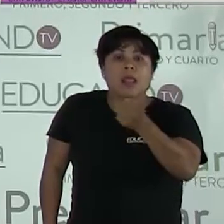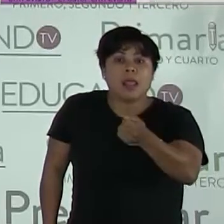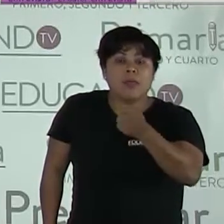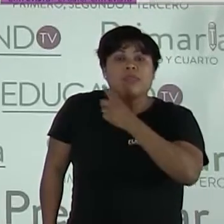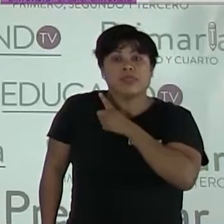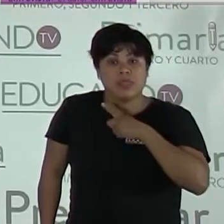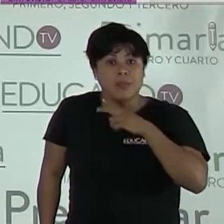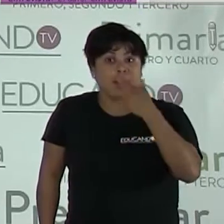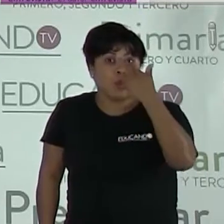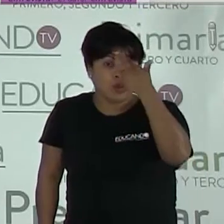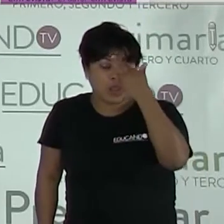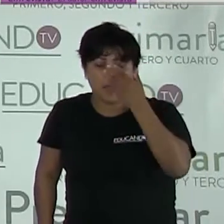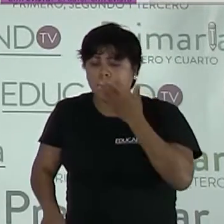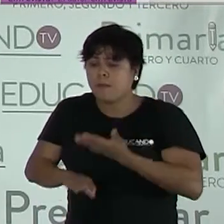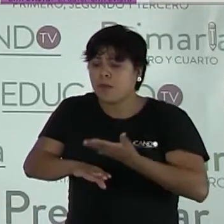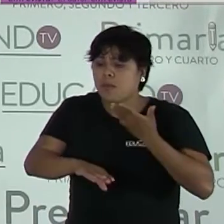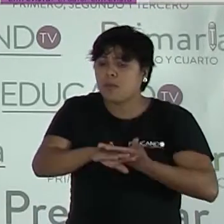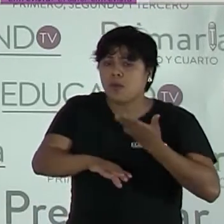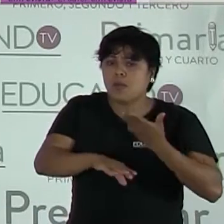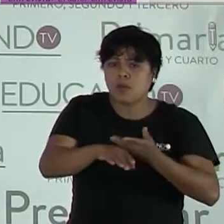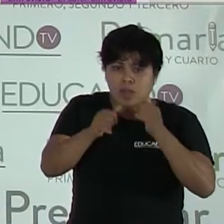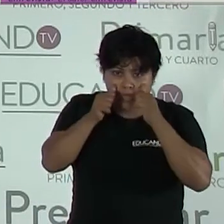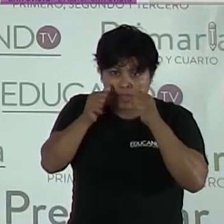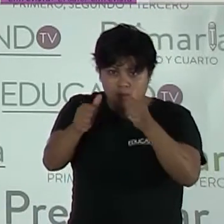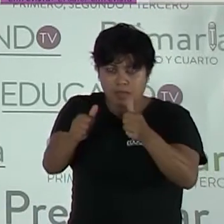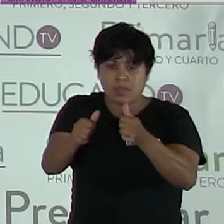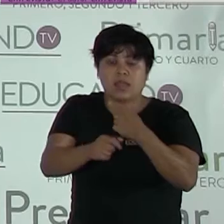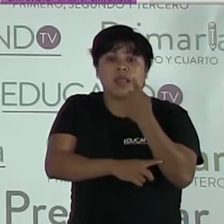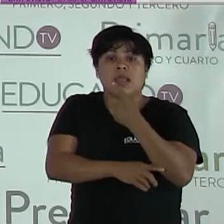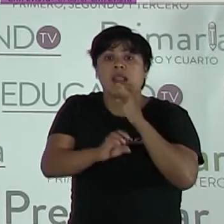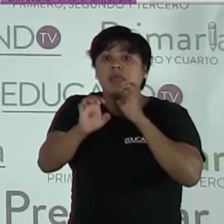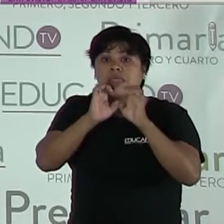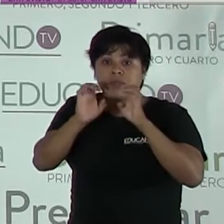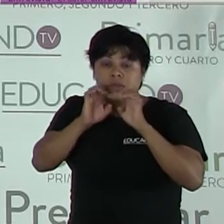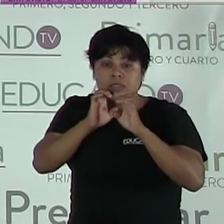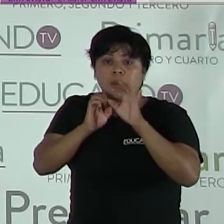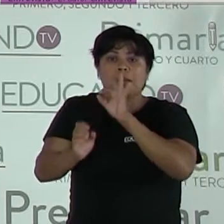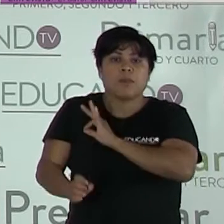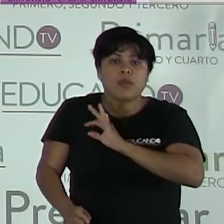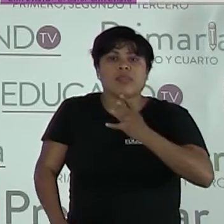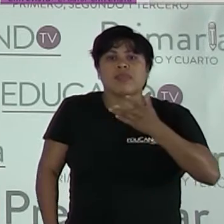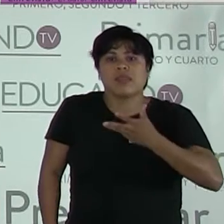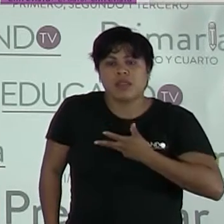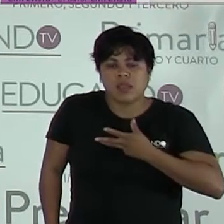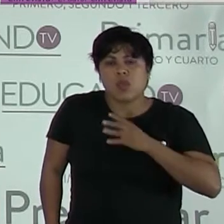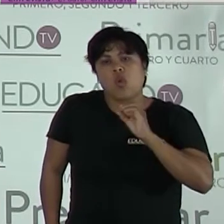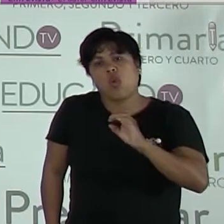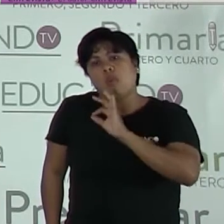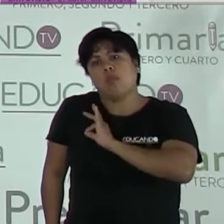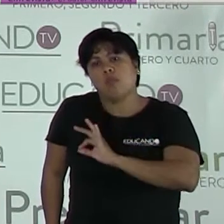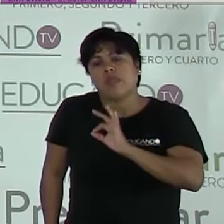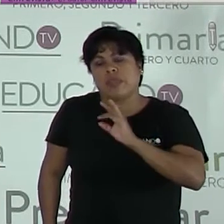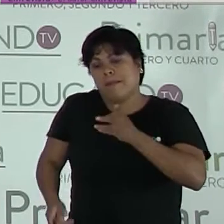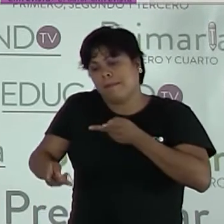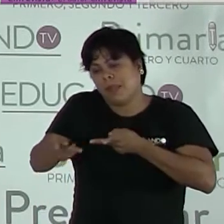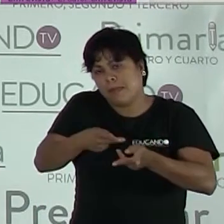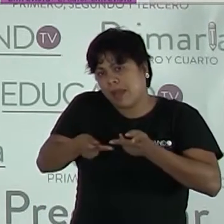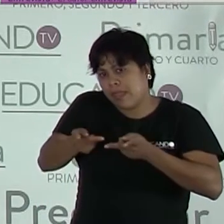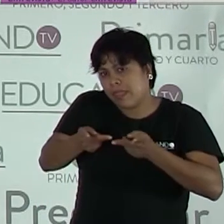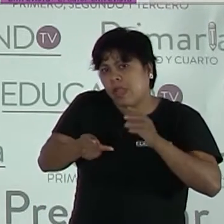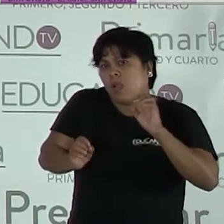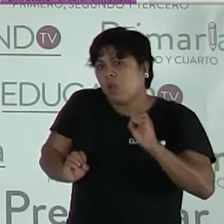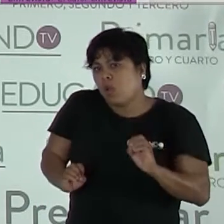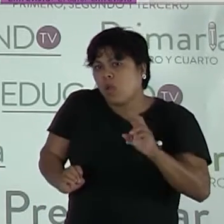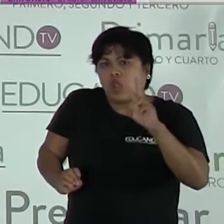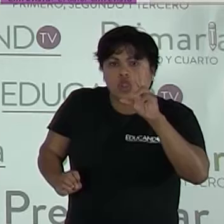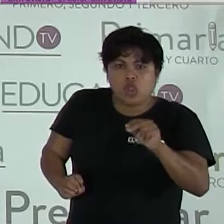recordar muy atentamente que la entrevista puede tener o puede estar preparada